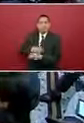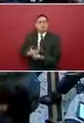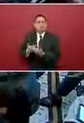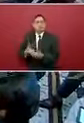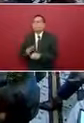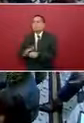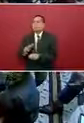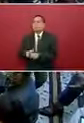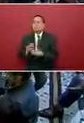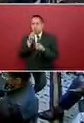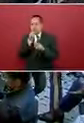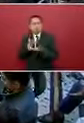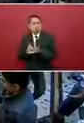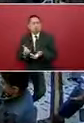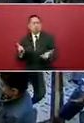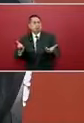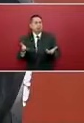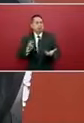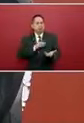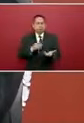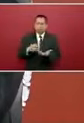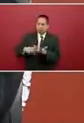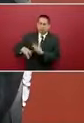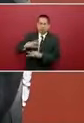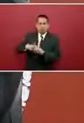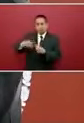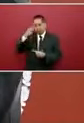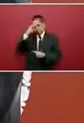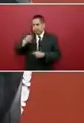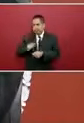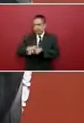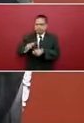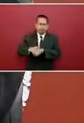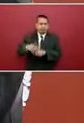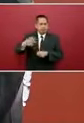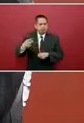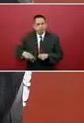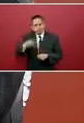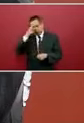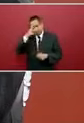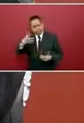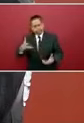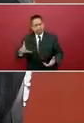alimentaria, es producir en México lo que consumimos,